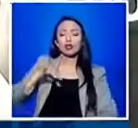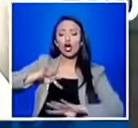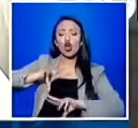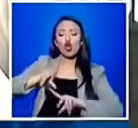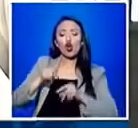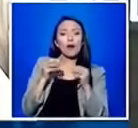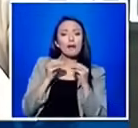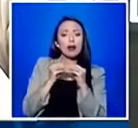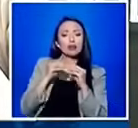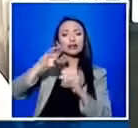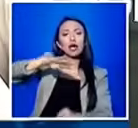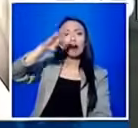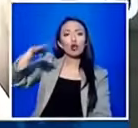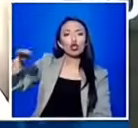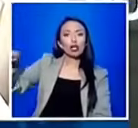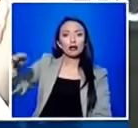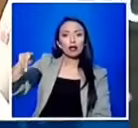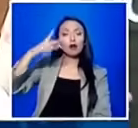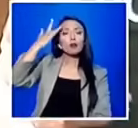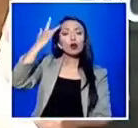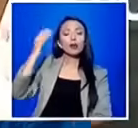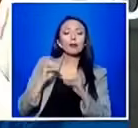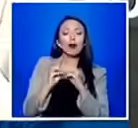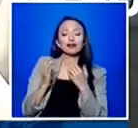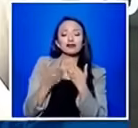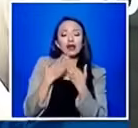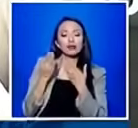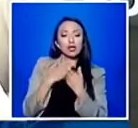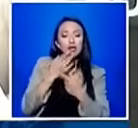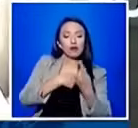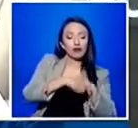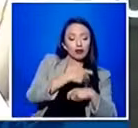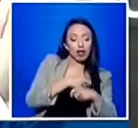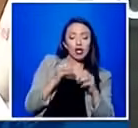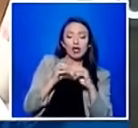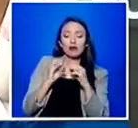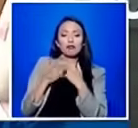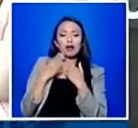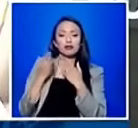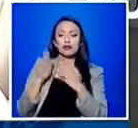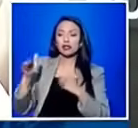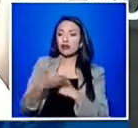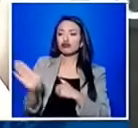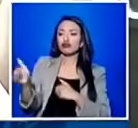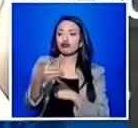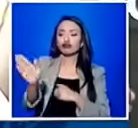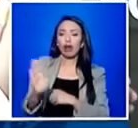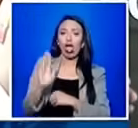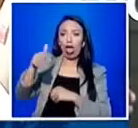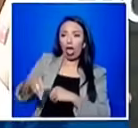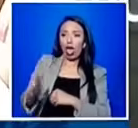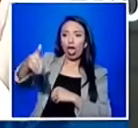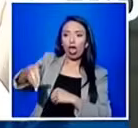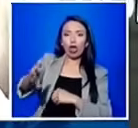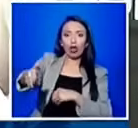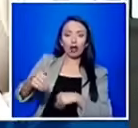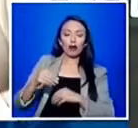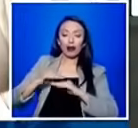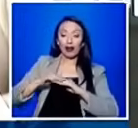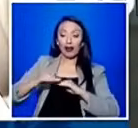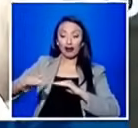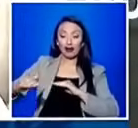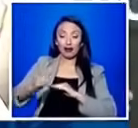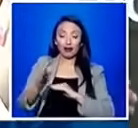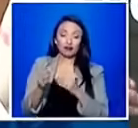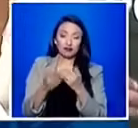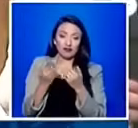camionetas y es por la facilidad también que tienen del comercio y también para poderse trasladar a cualquier otro punto y la facilidad que tienen también para